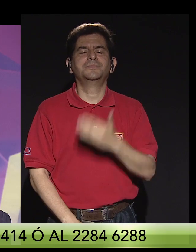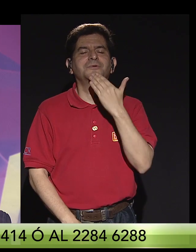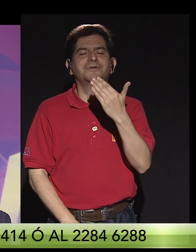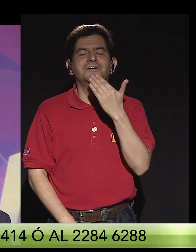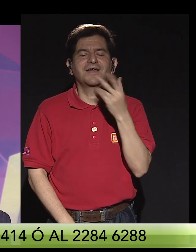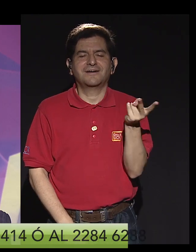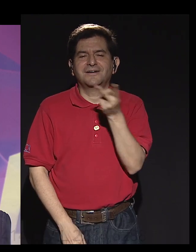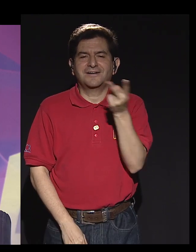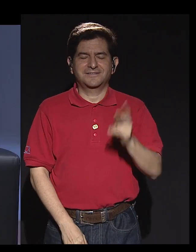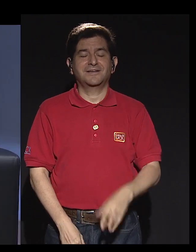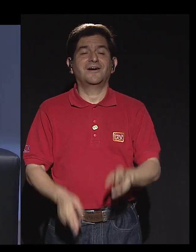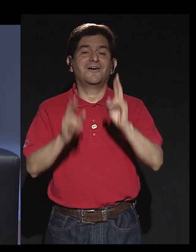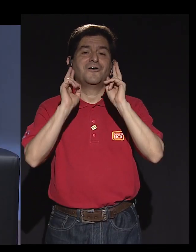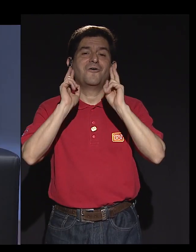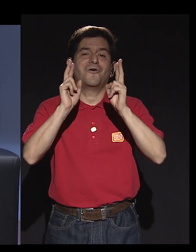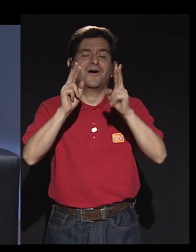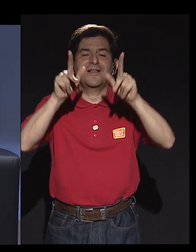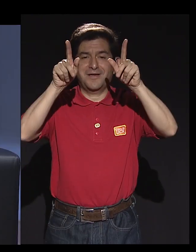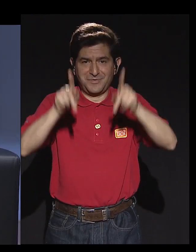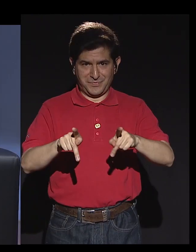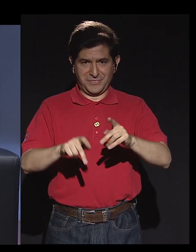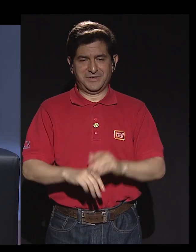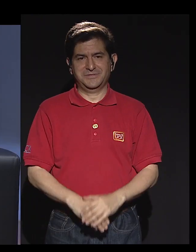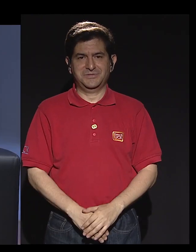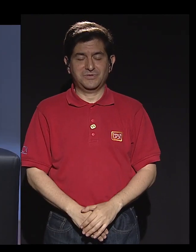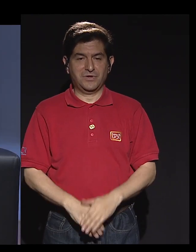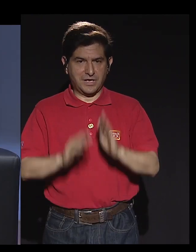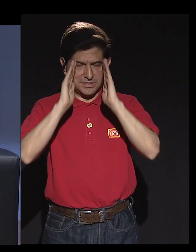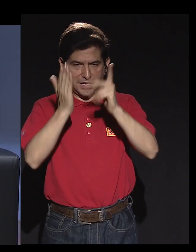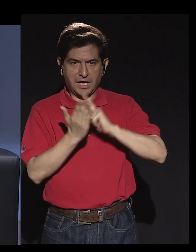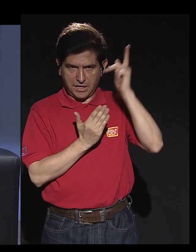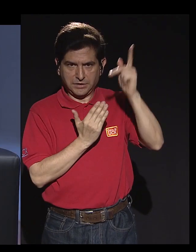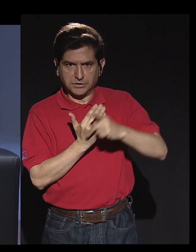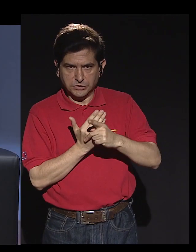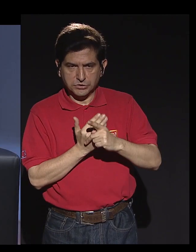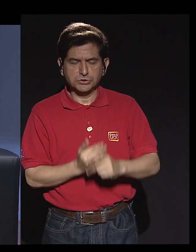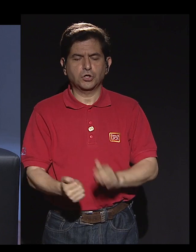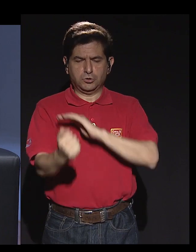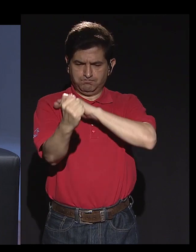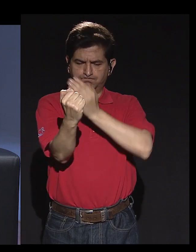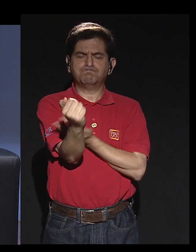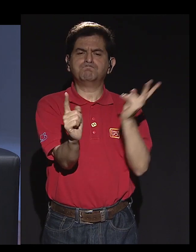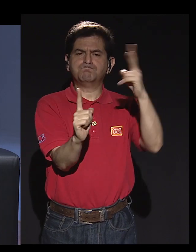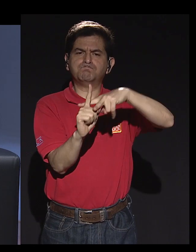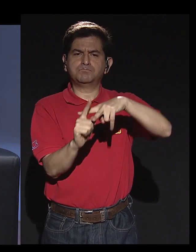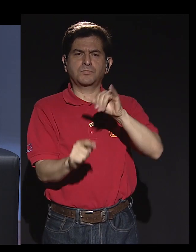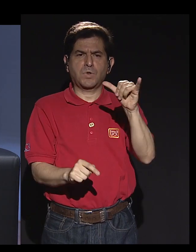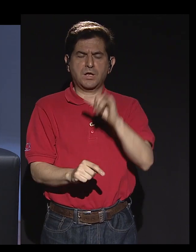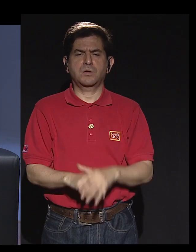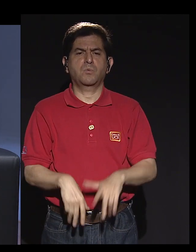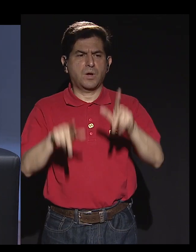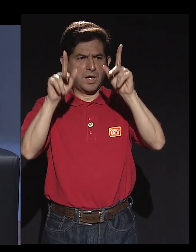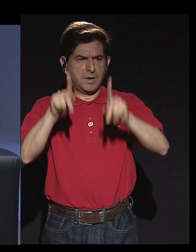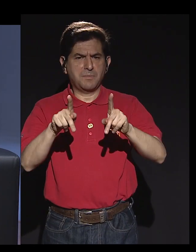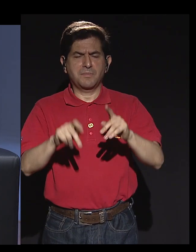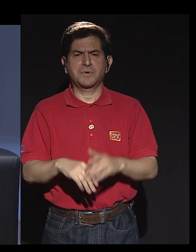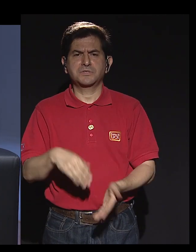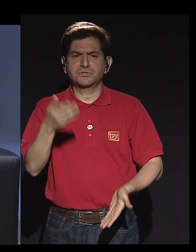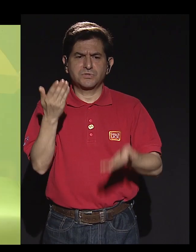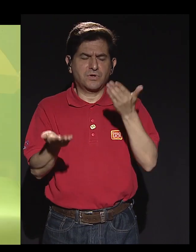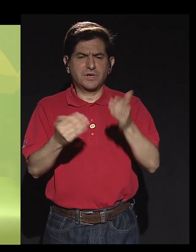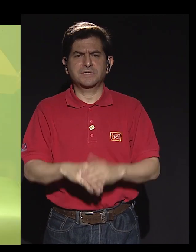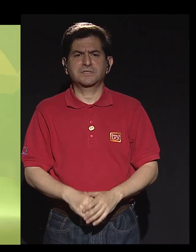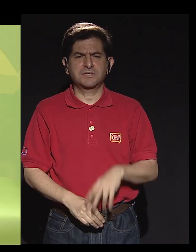2284-6288. Pues muchísimas gracias a ambas. Ojalá que la gente que sintoniza el programa se empodere, y también